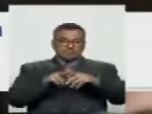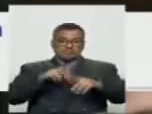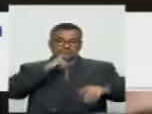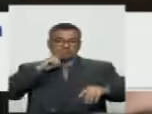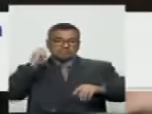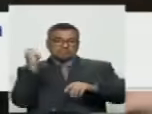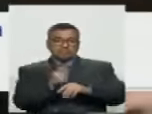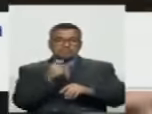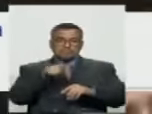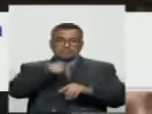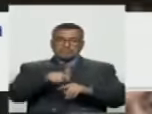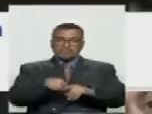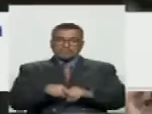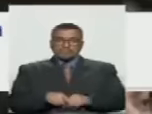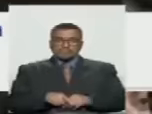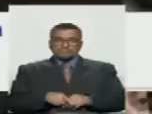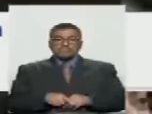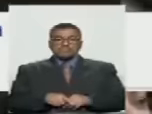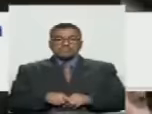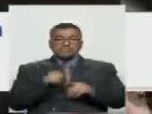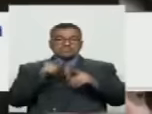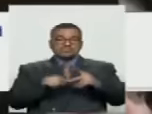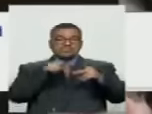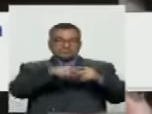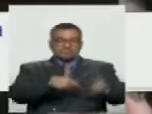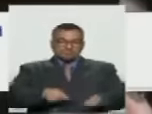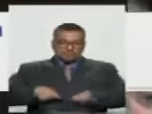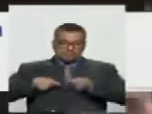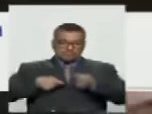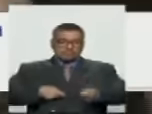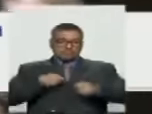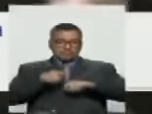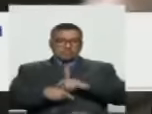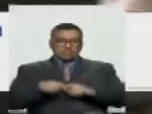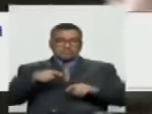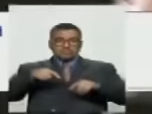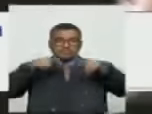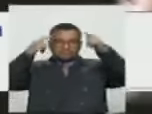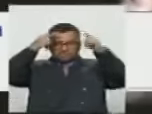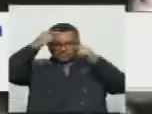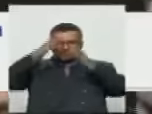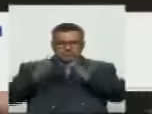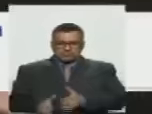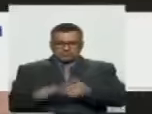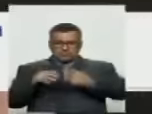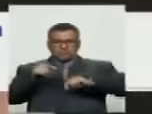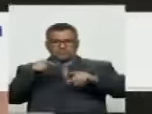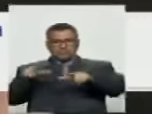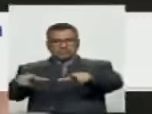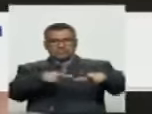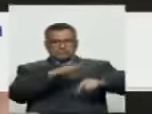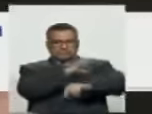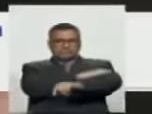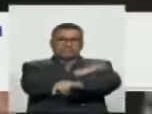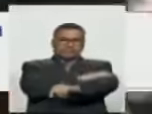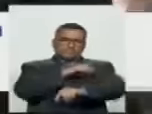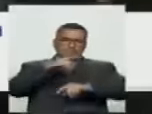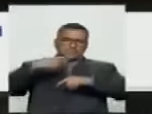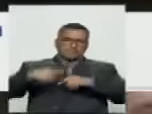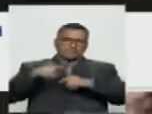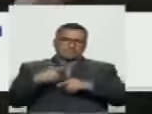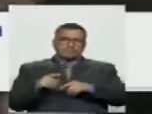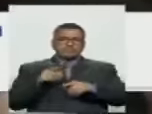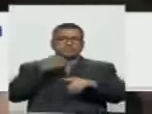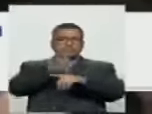odio, el resentimiento y el linchamiento simbólico del chavismo, de sectores de la oposición venezolana democrática